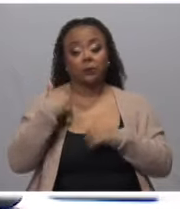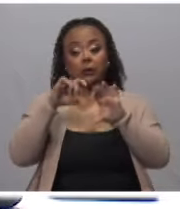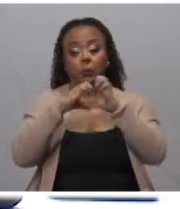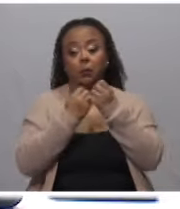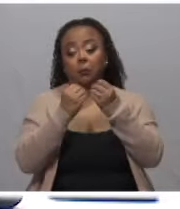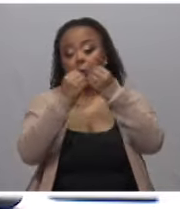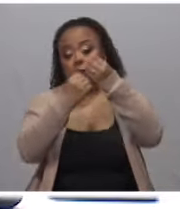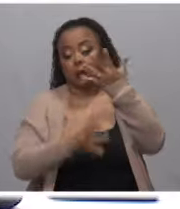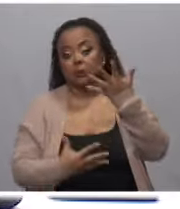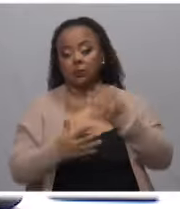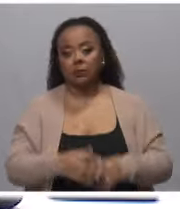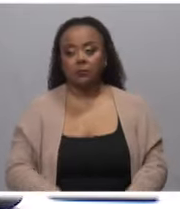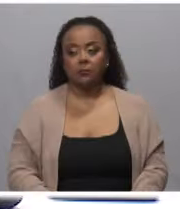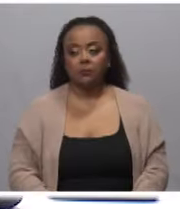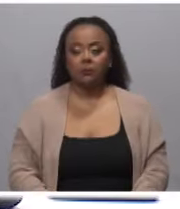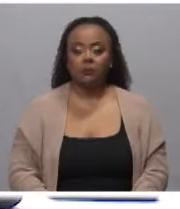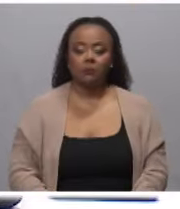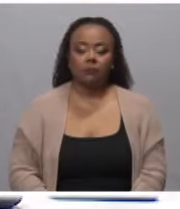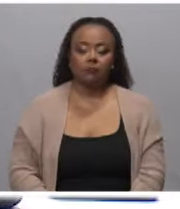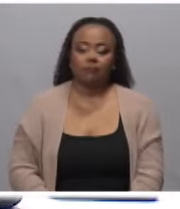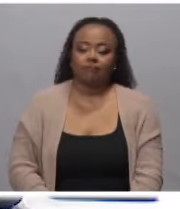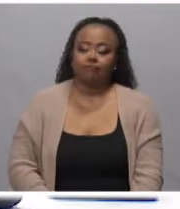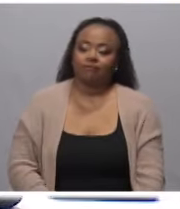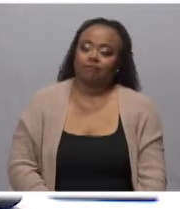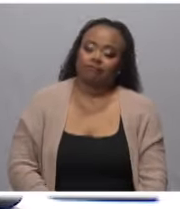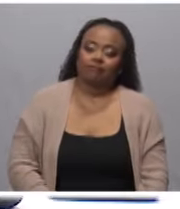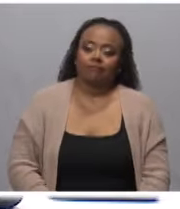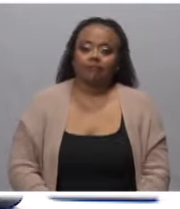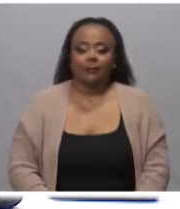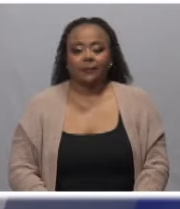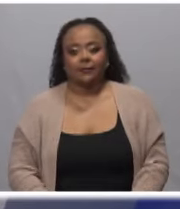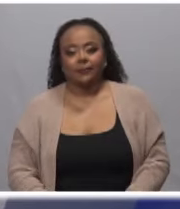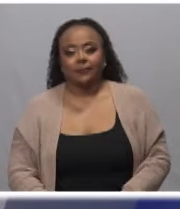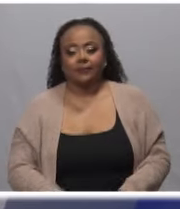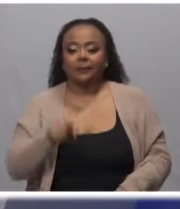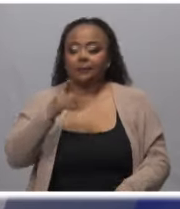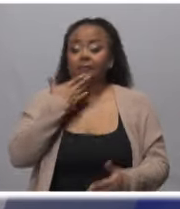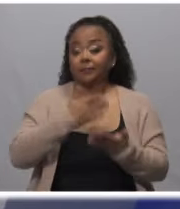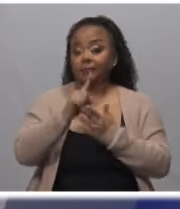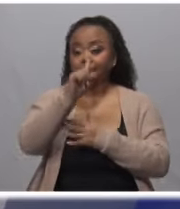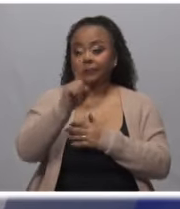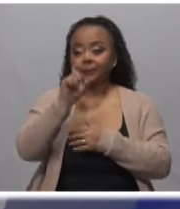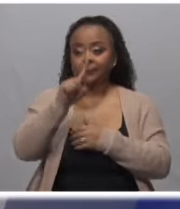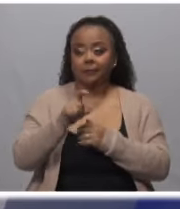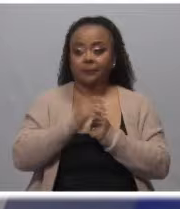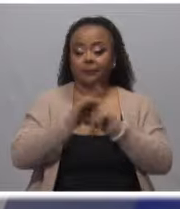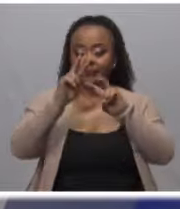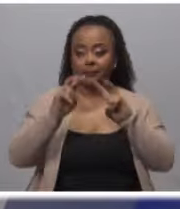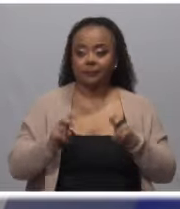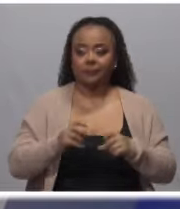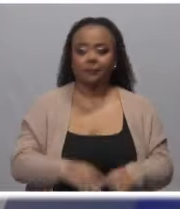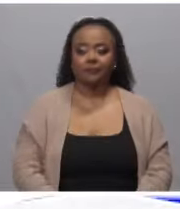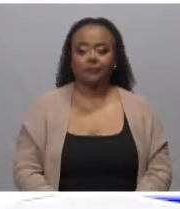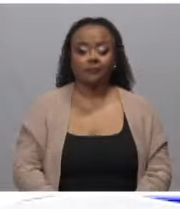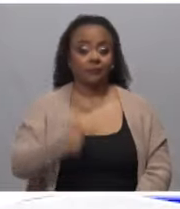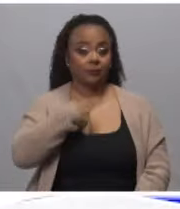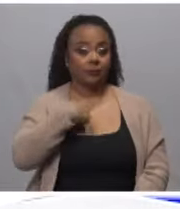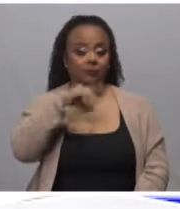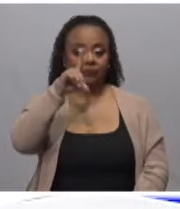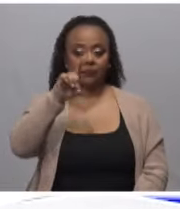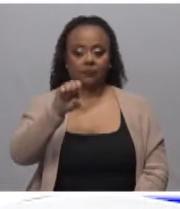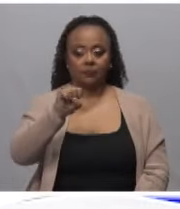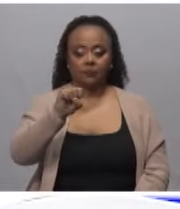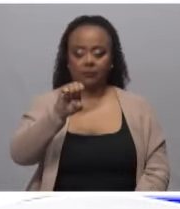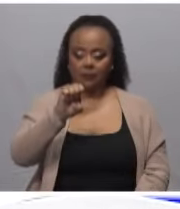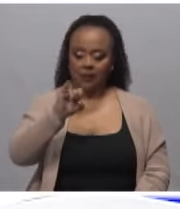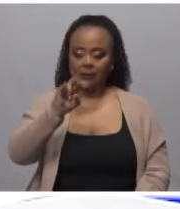más amplia para poder recurrir en ciertas circunstancias eso es una buena pregunta habría que someterlo a revisión verdad yo a Deer perdón a Deer